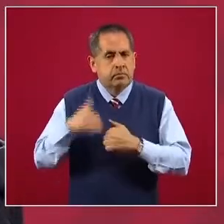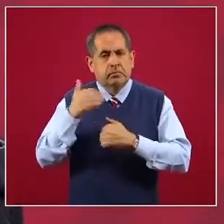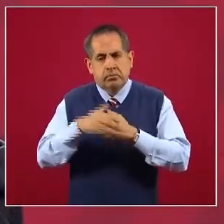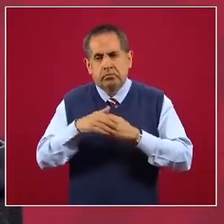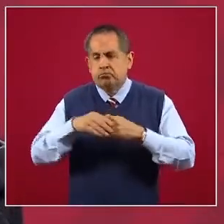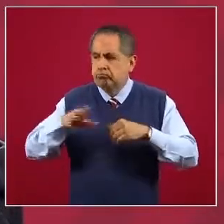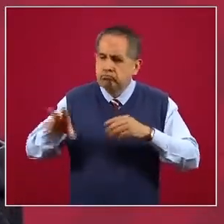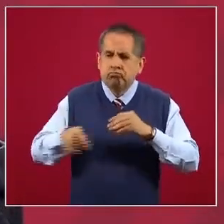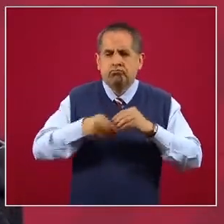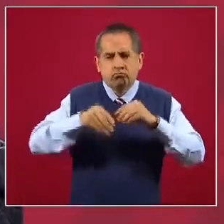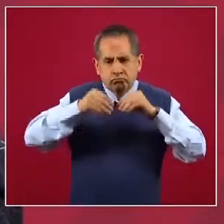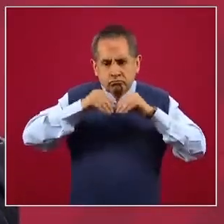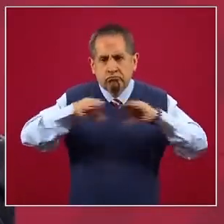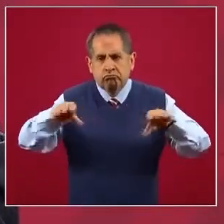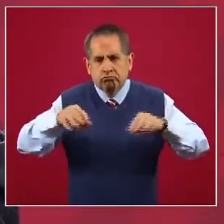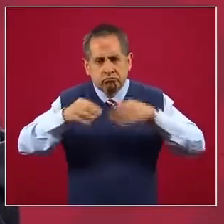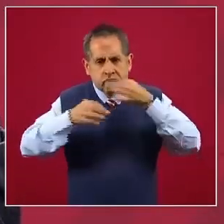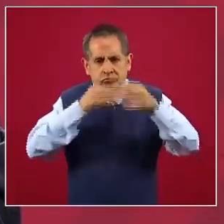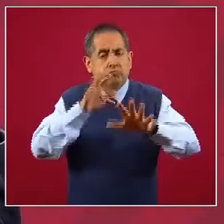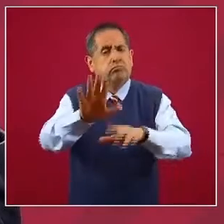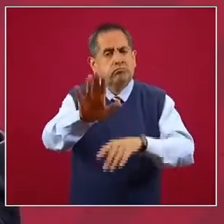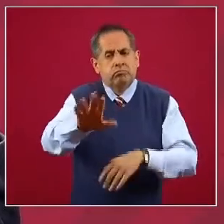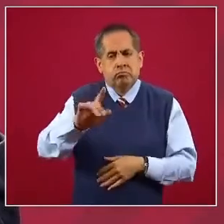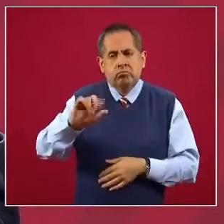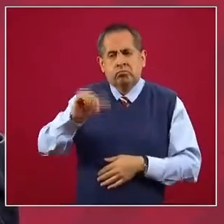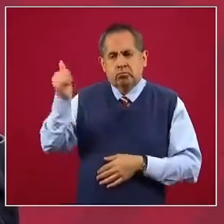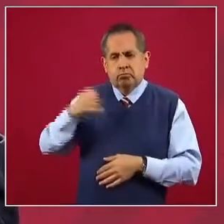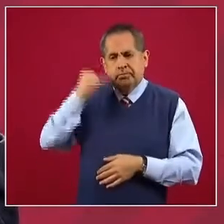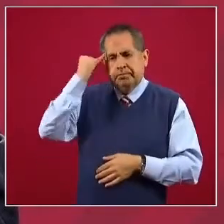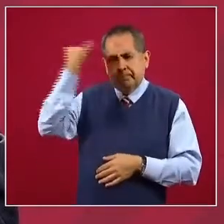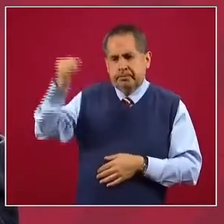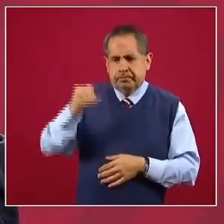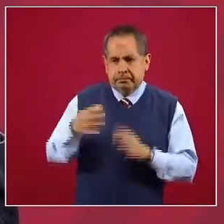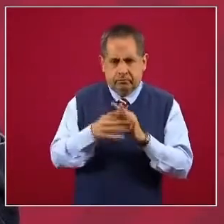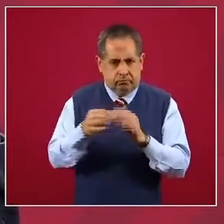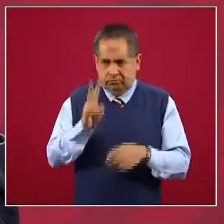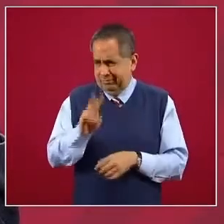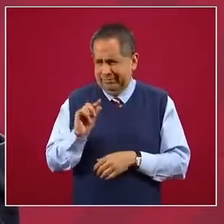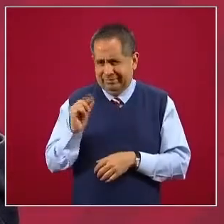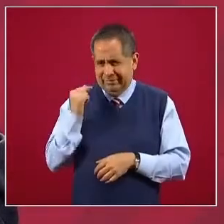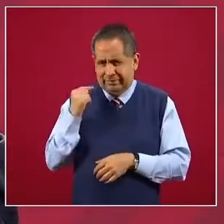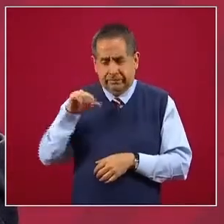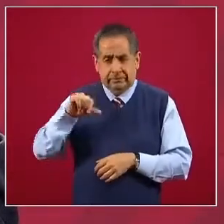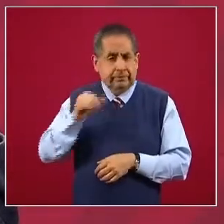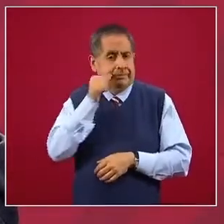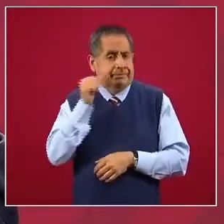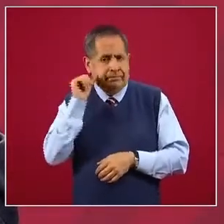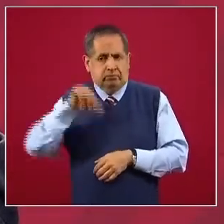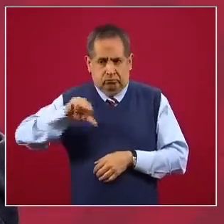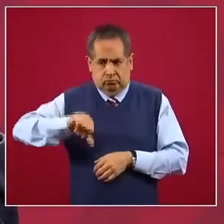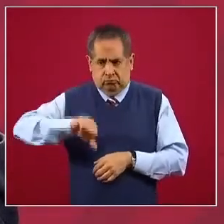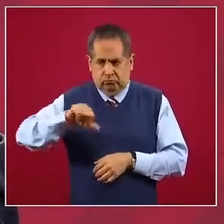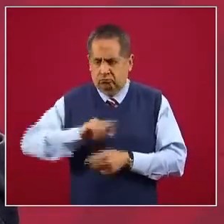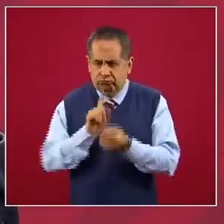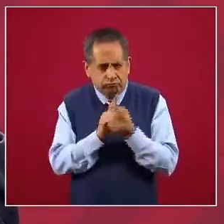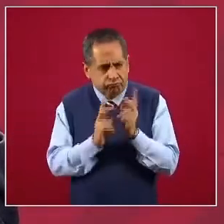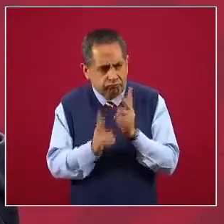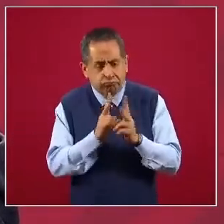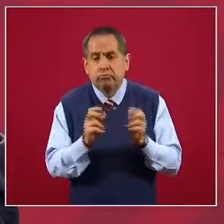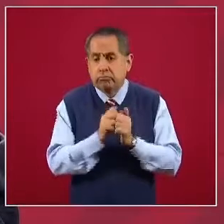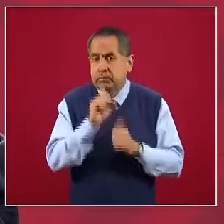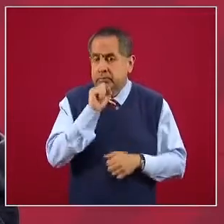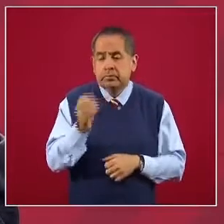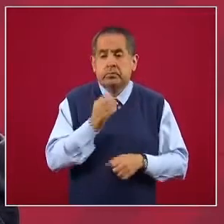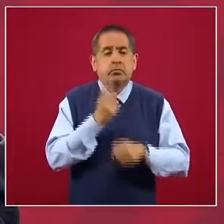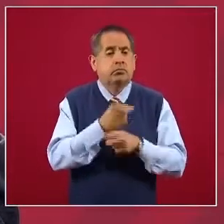incorporando estos mensajes. Bueno, platico otra que también me interesa comentar en tiempo real. Todo esto fue a lo largo del día de hoy. También tuve